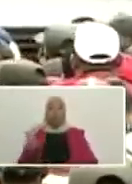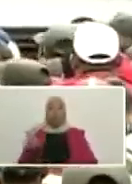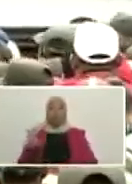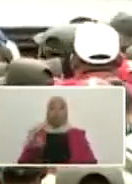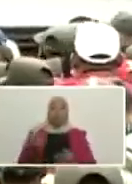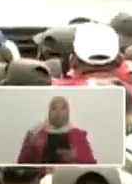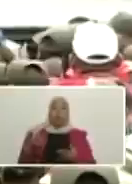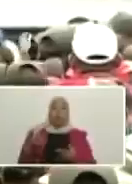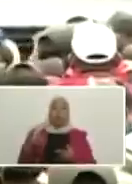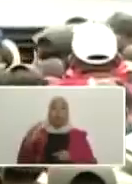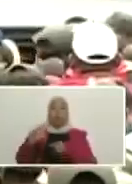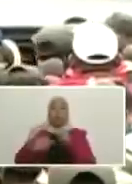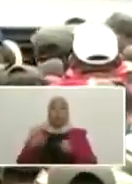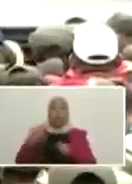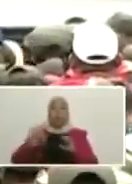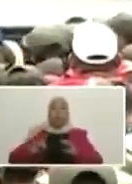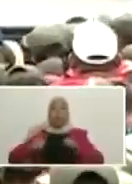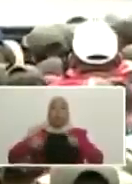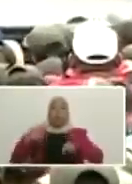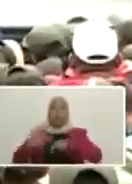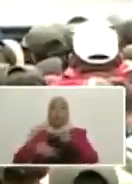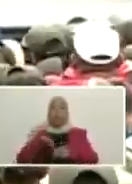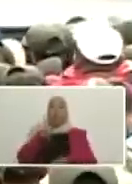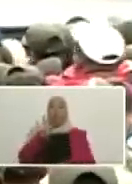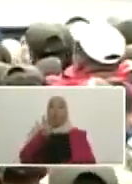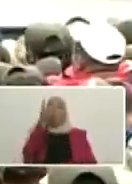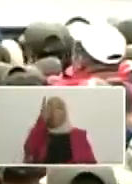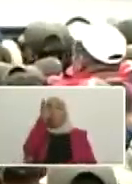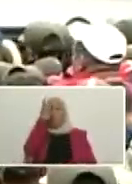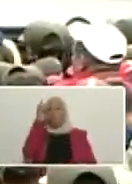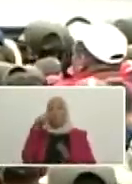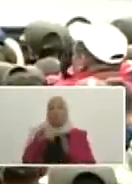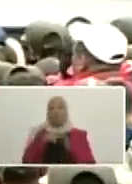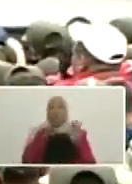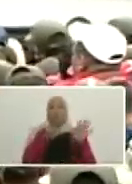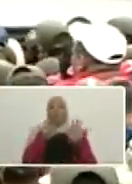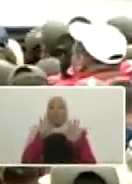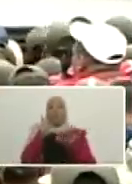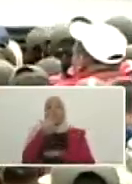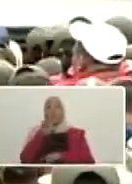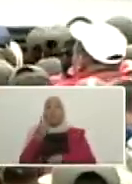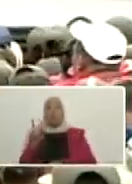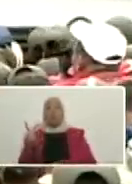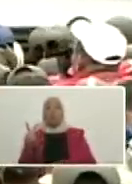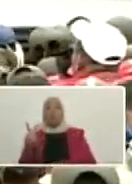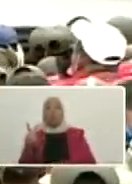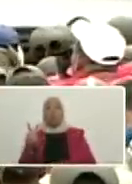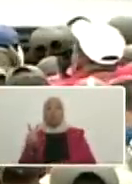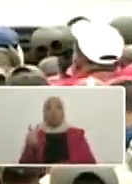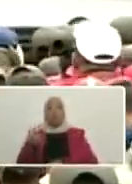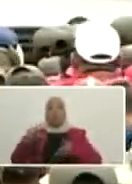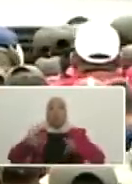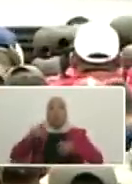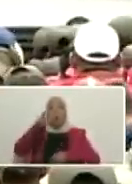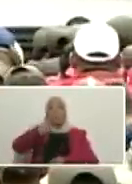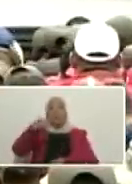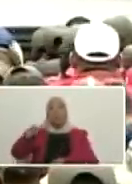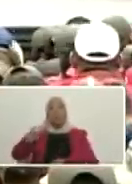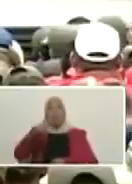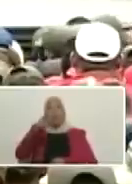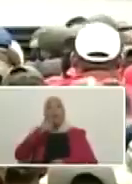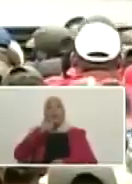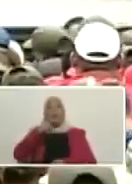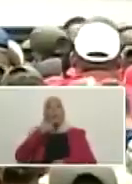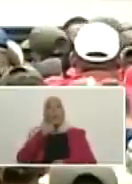la generación fundadora del 4 de febrero de 1992. La generación de oro